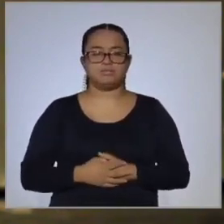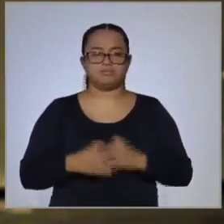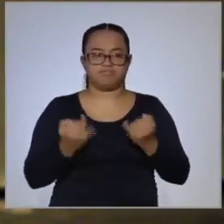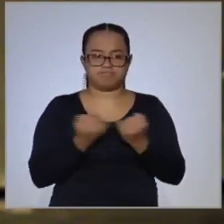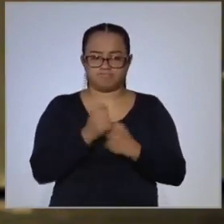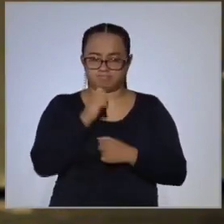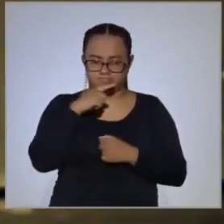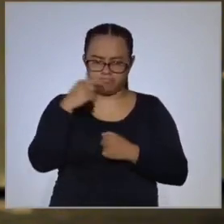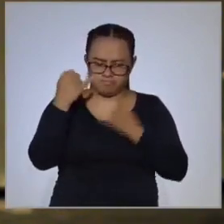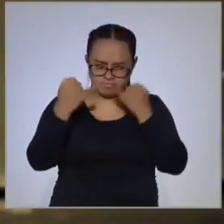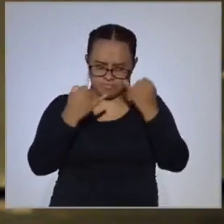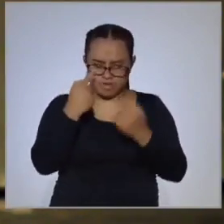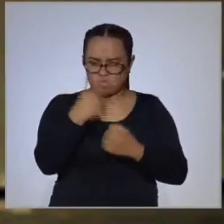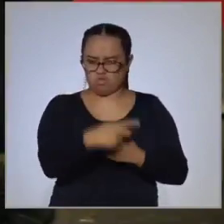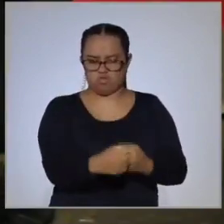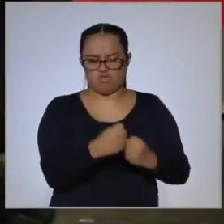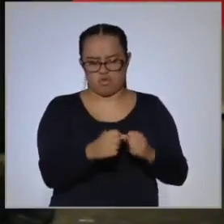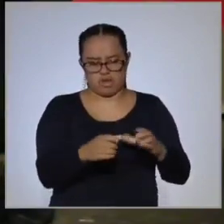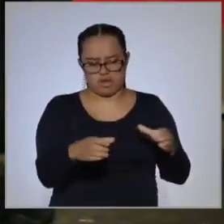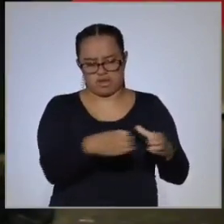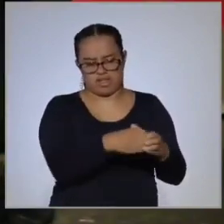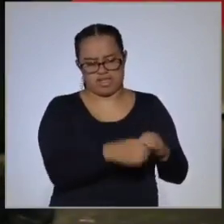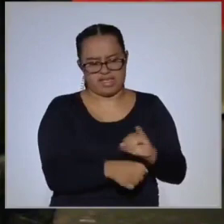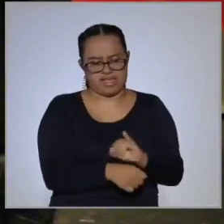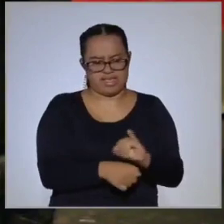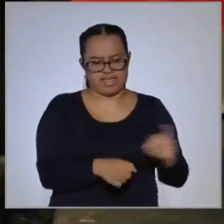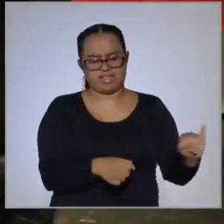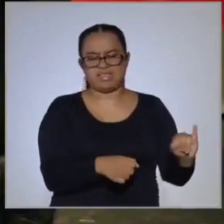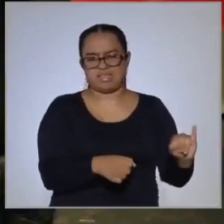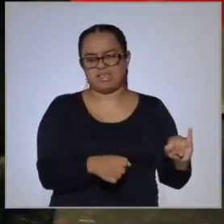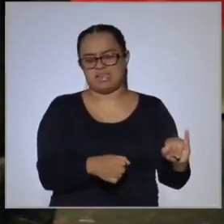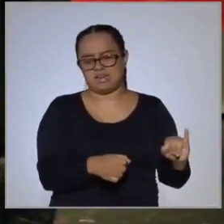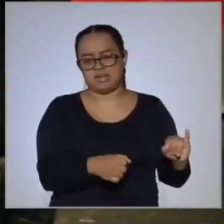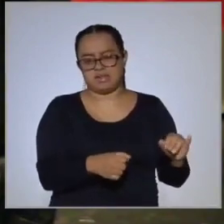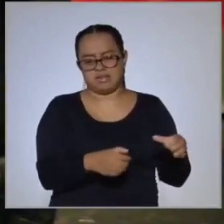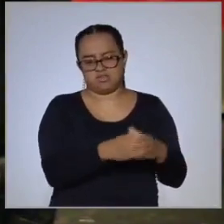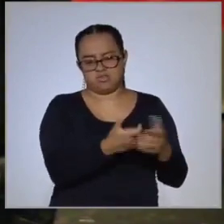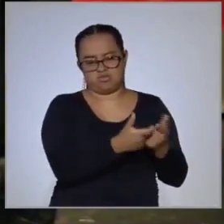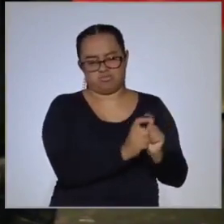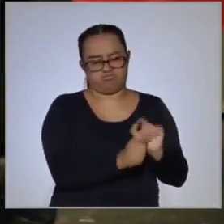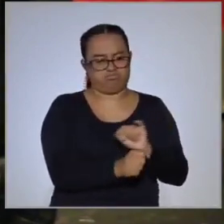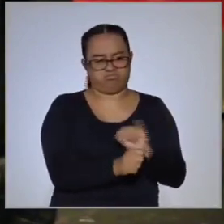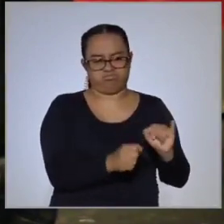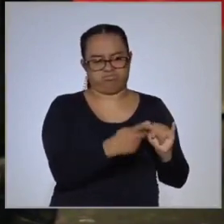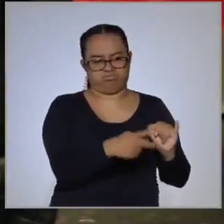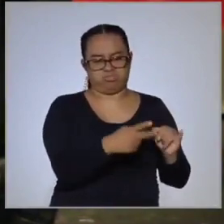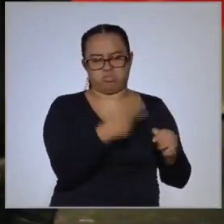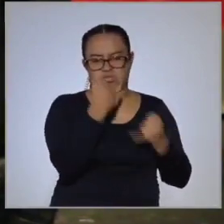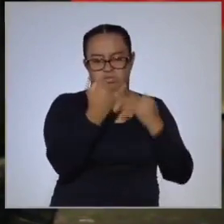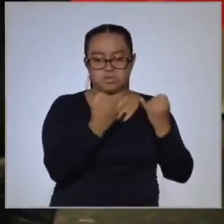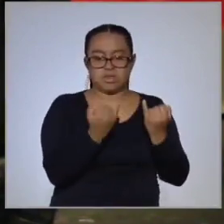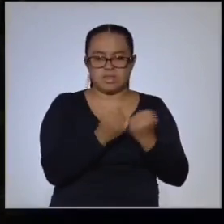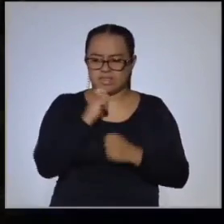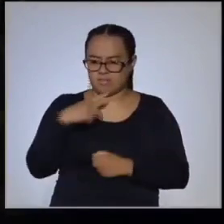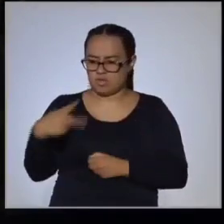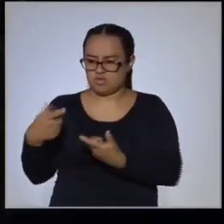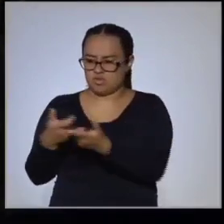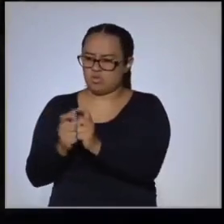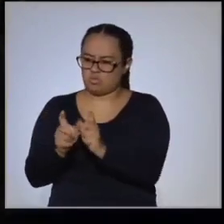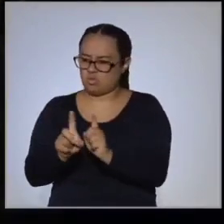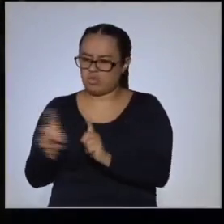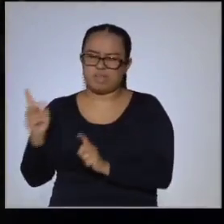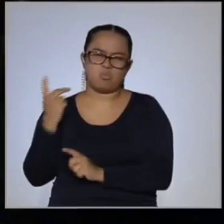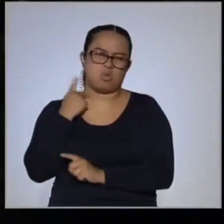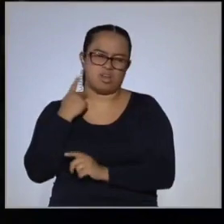ideas de extrema izquierda, cómo eso se puede confundir con la extrema derecha,